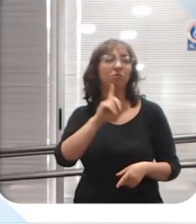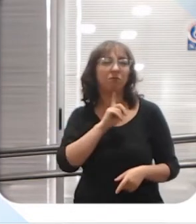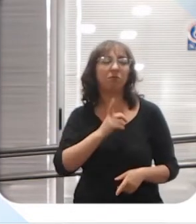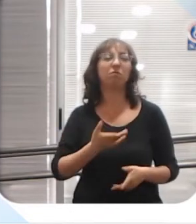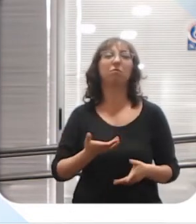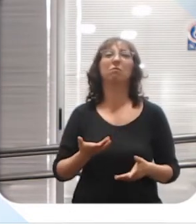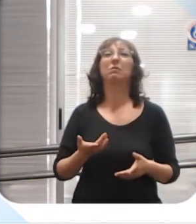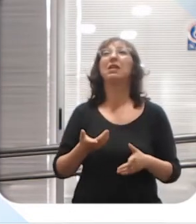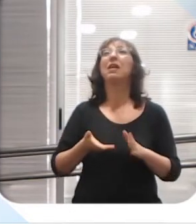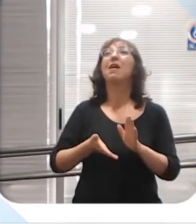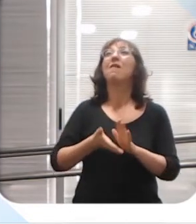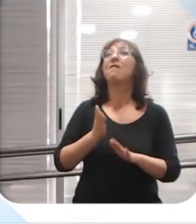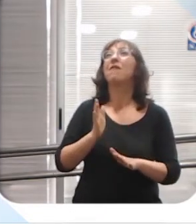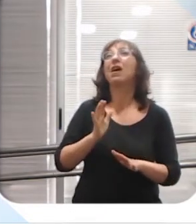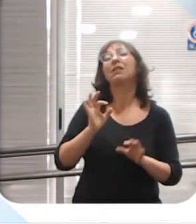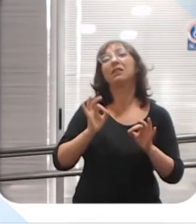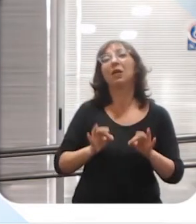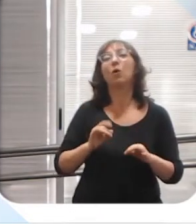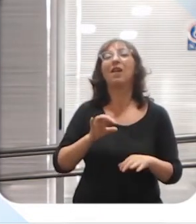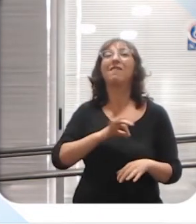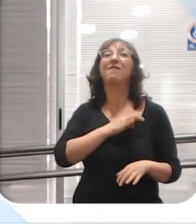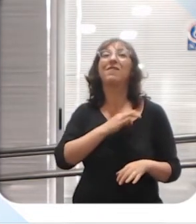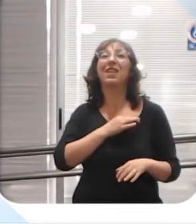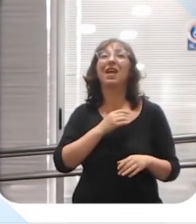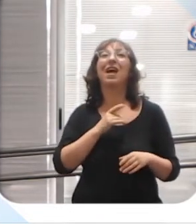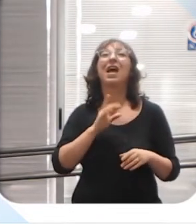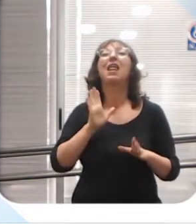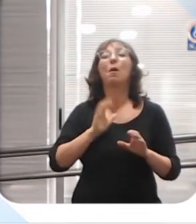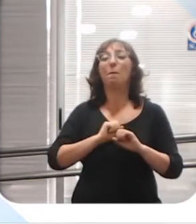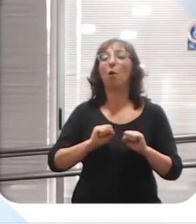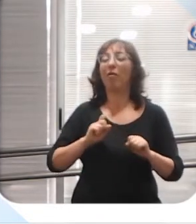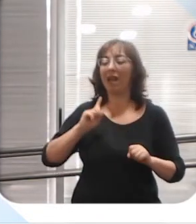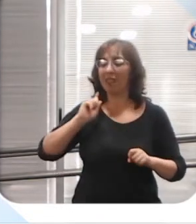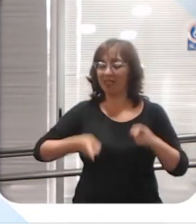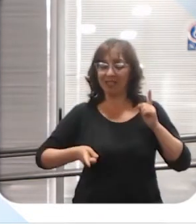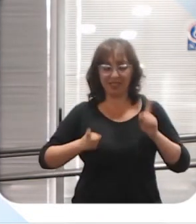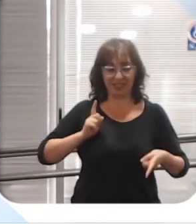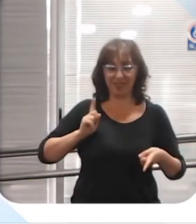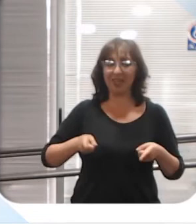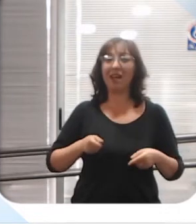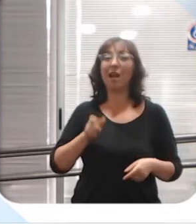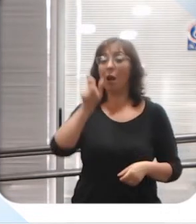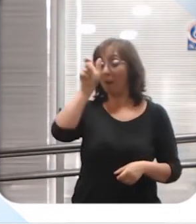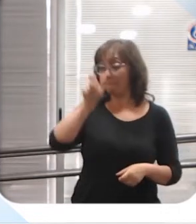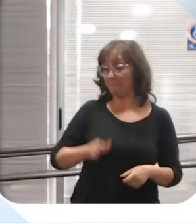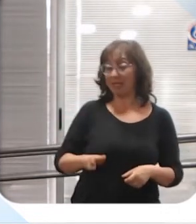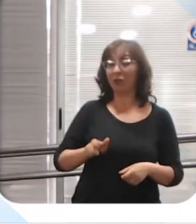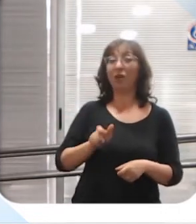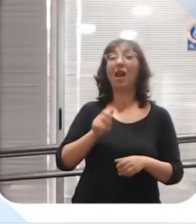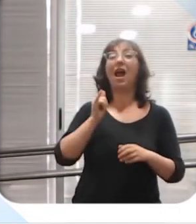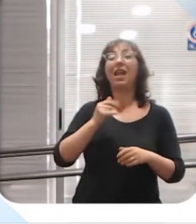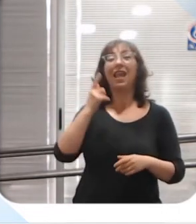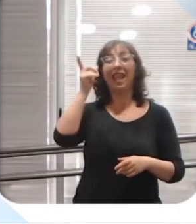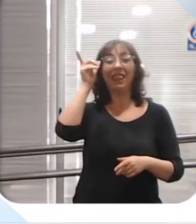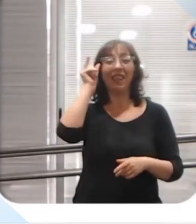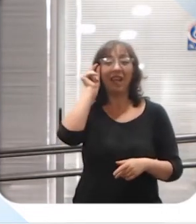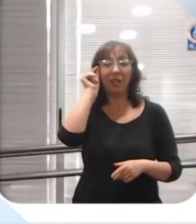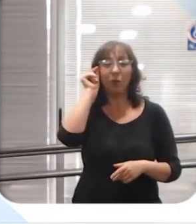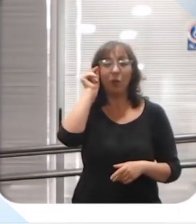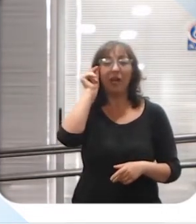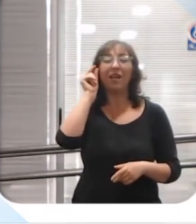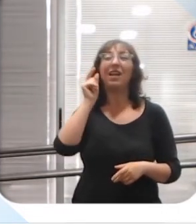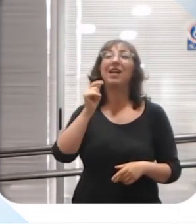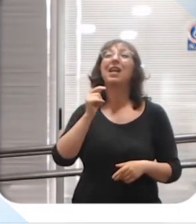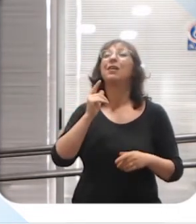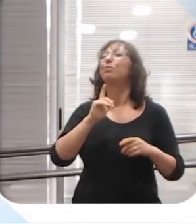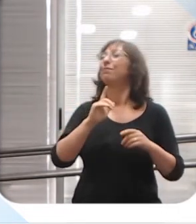probablemente va adquiriendo en su vida la capacidad de tomar decisiones. Las personas que tienen una discapacidad intelectual la